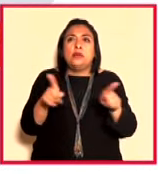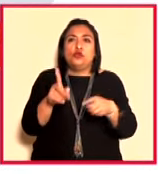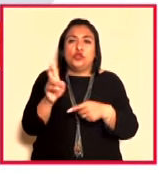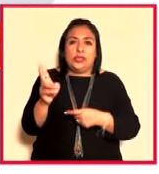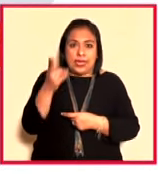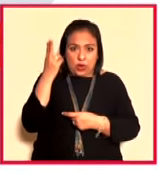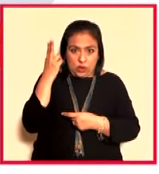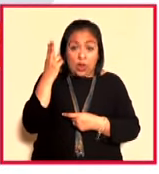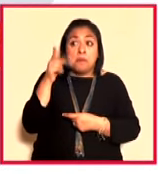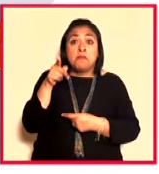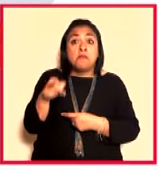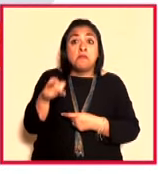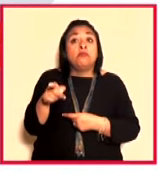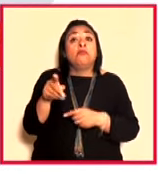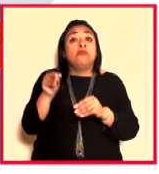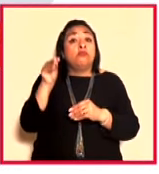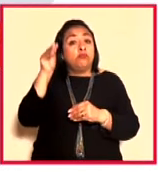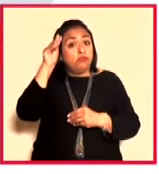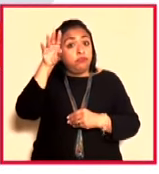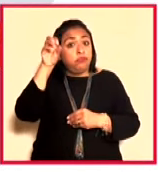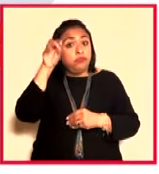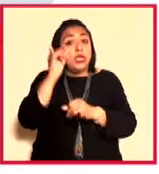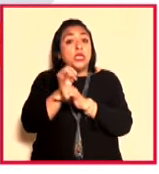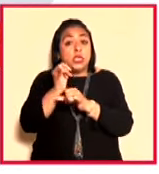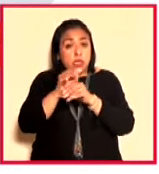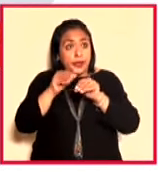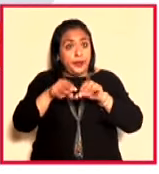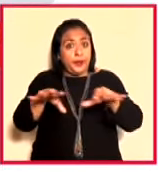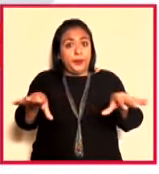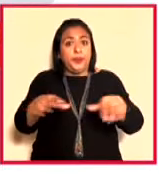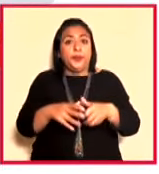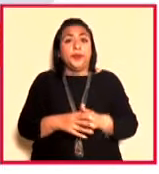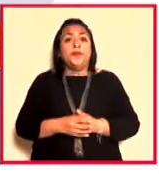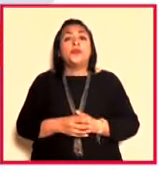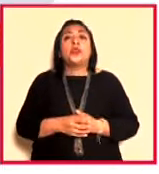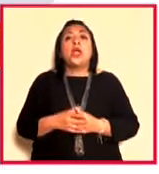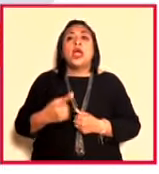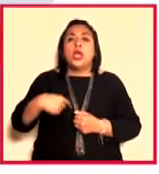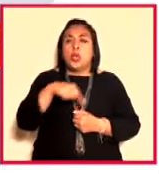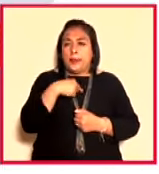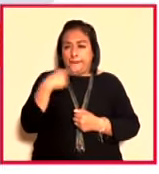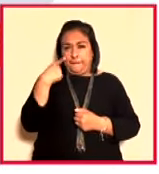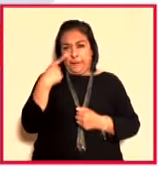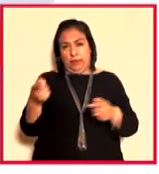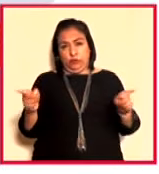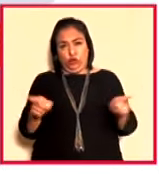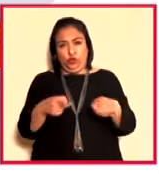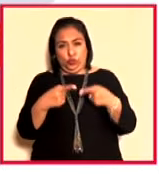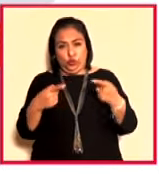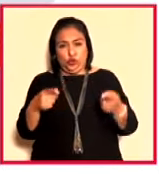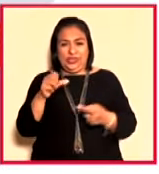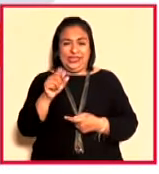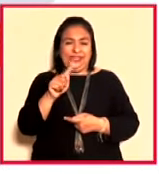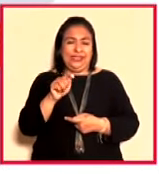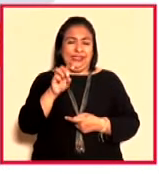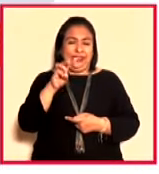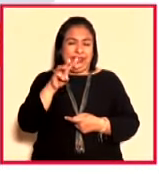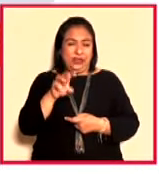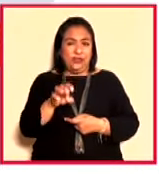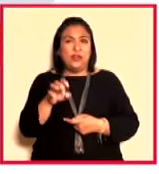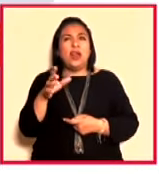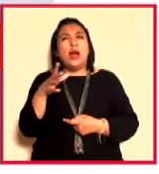la cual se transmitirá en línea. Nosotros vemos la música de Steve Reich desde un